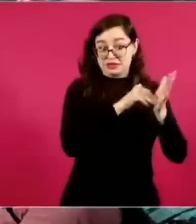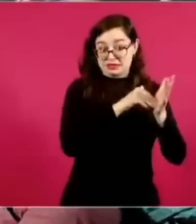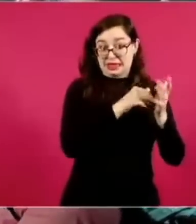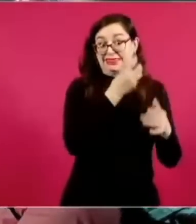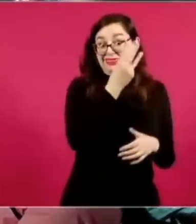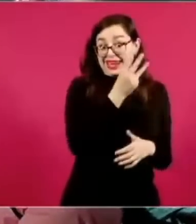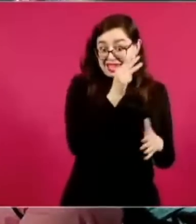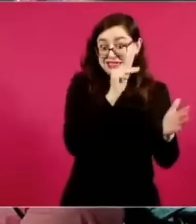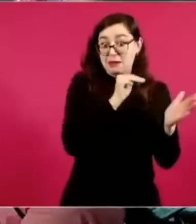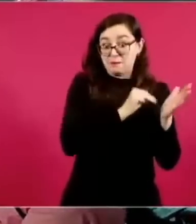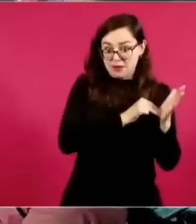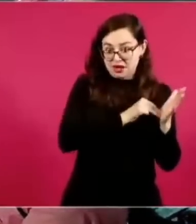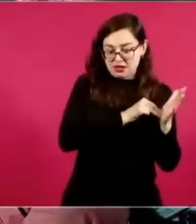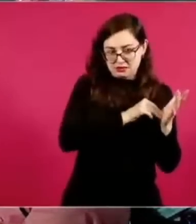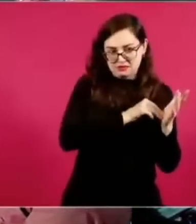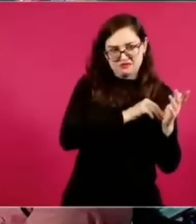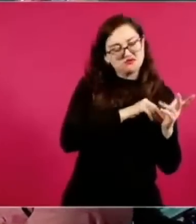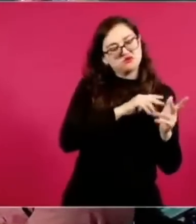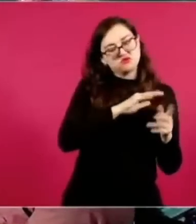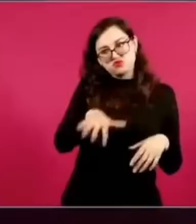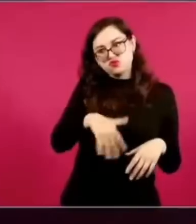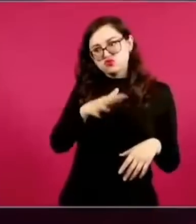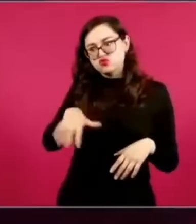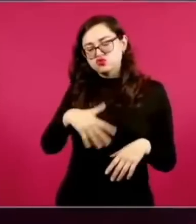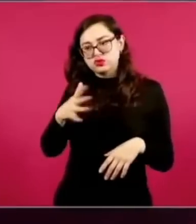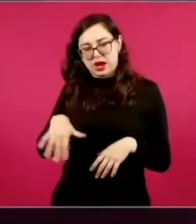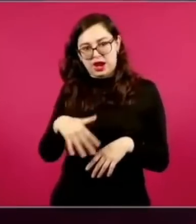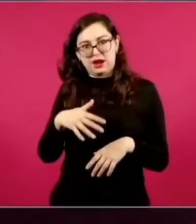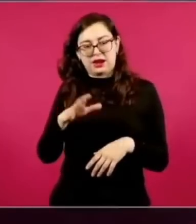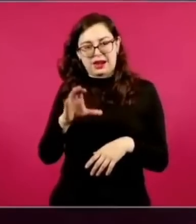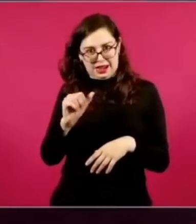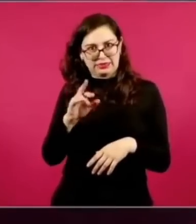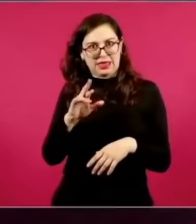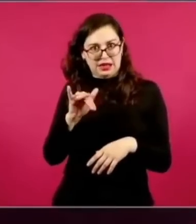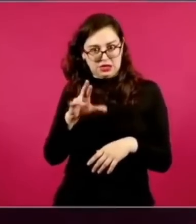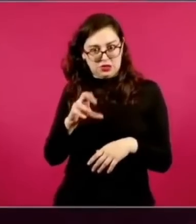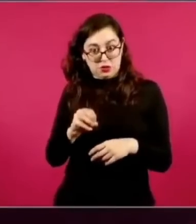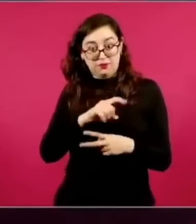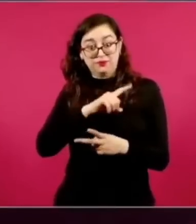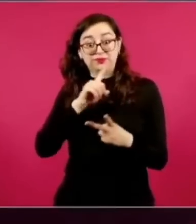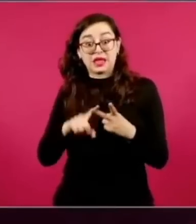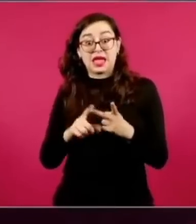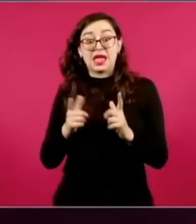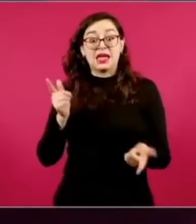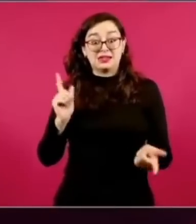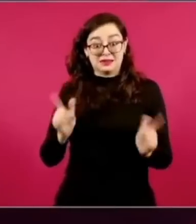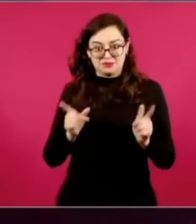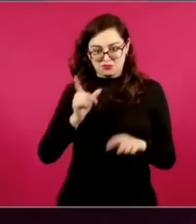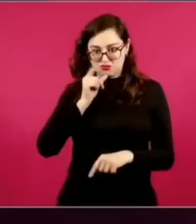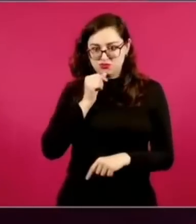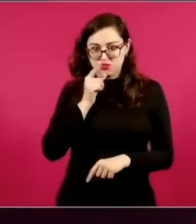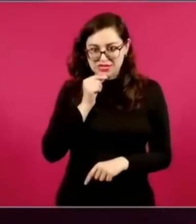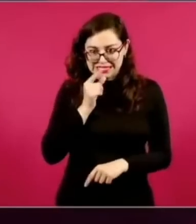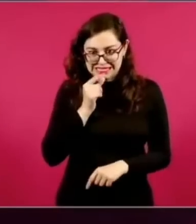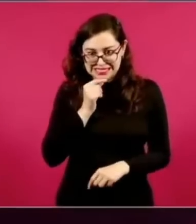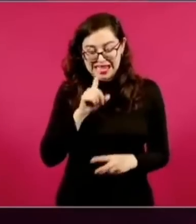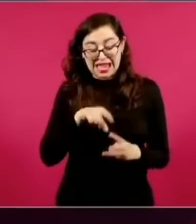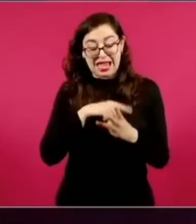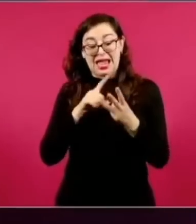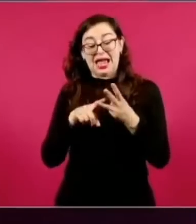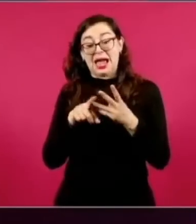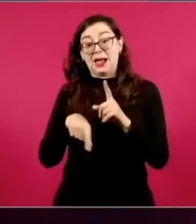más los soldados de Porfirio Díaz a cargo de Bernardo Reyes,